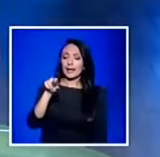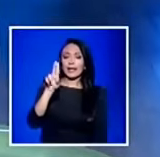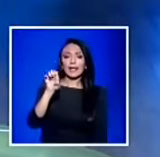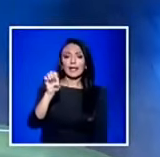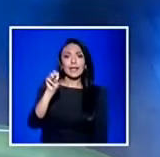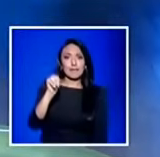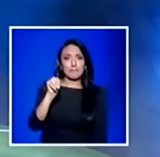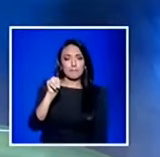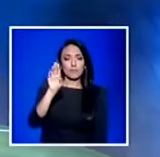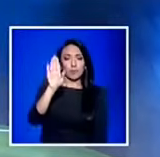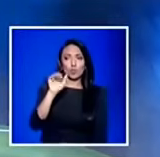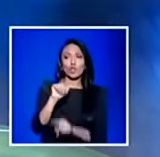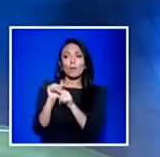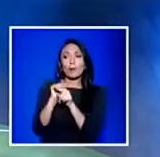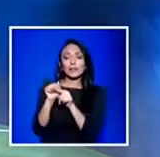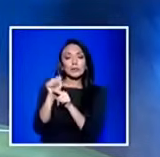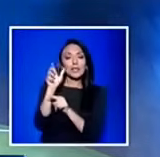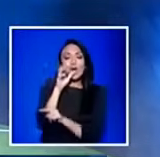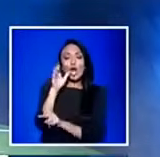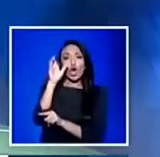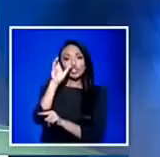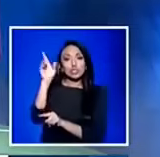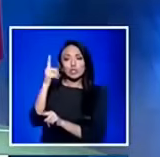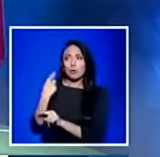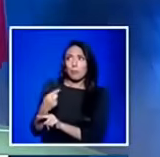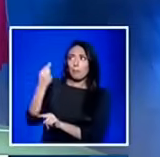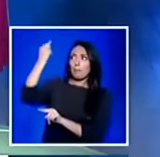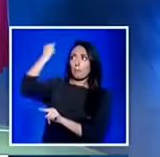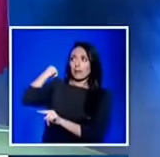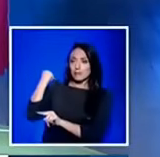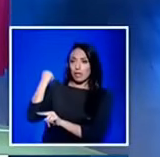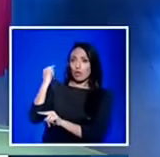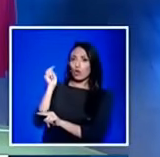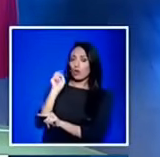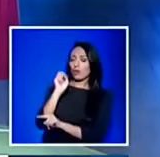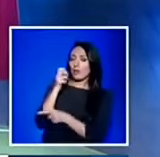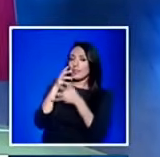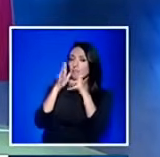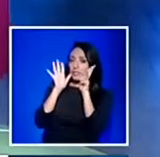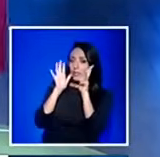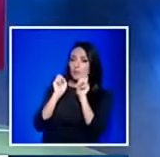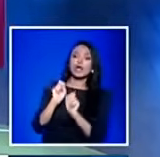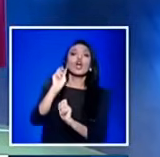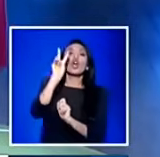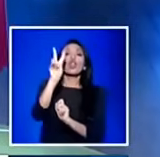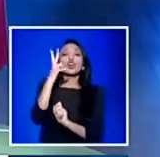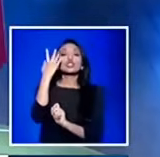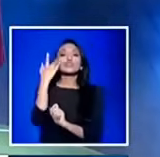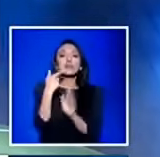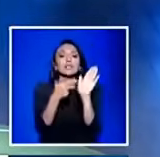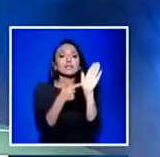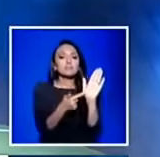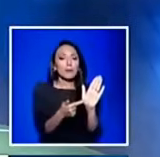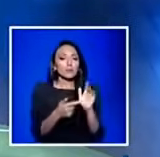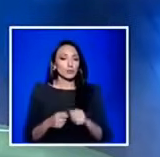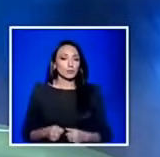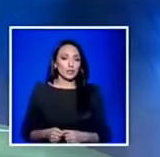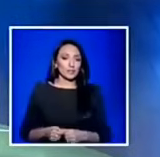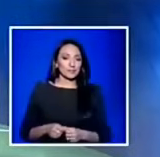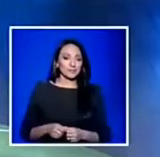Quito. Los ensayos para este concierto empezaron en diciembre de 2023 y hay dos fechas de presentación, como nos cuenta Estefanía